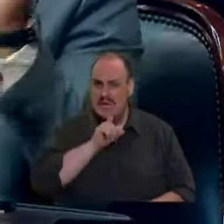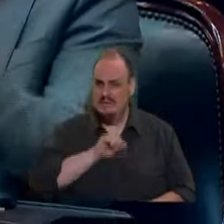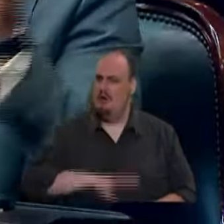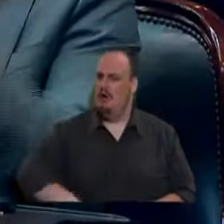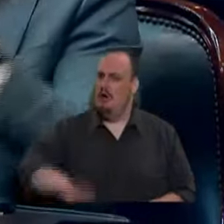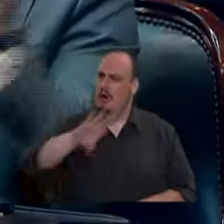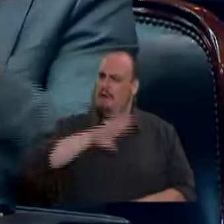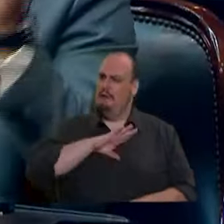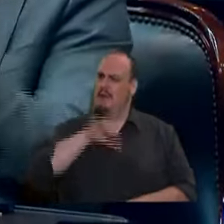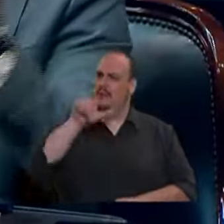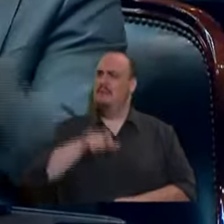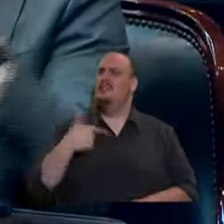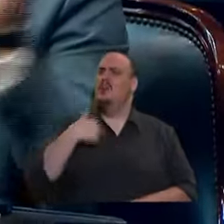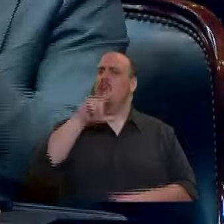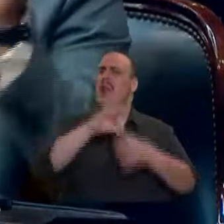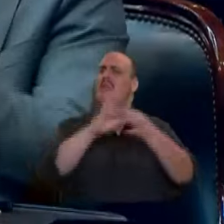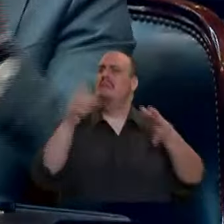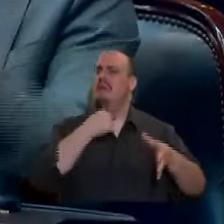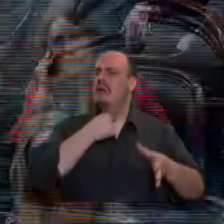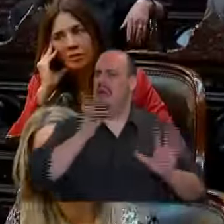republicanos.